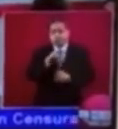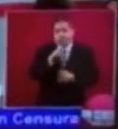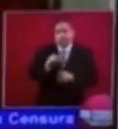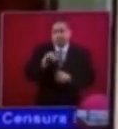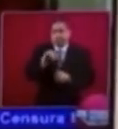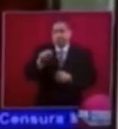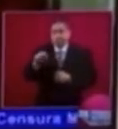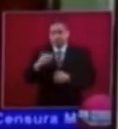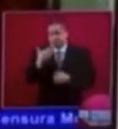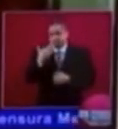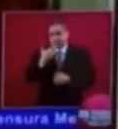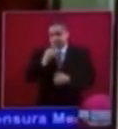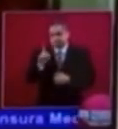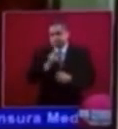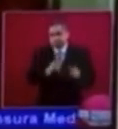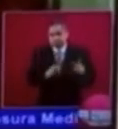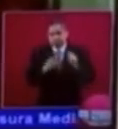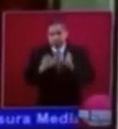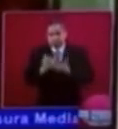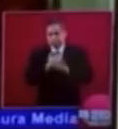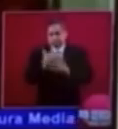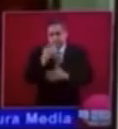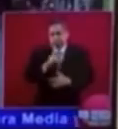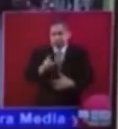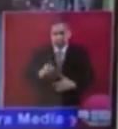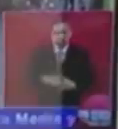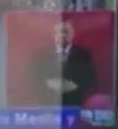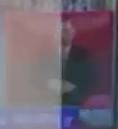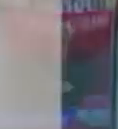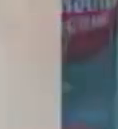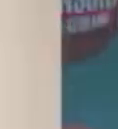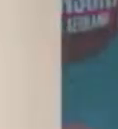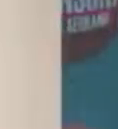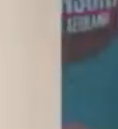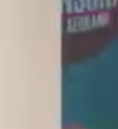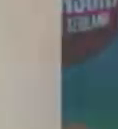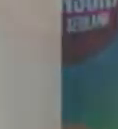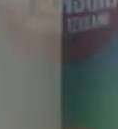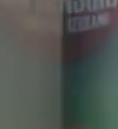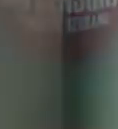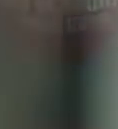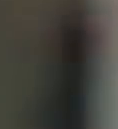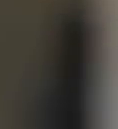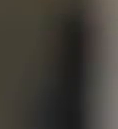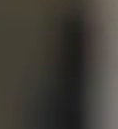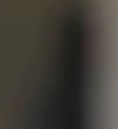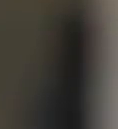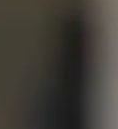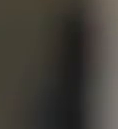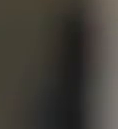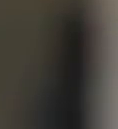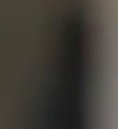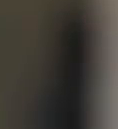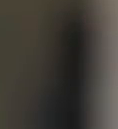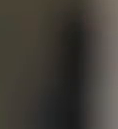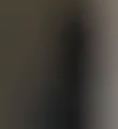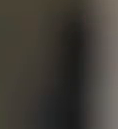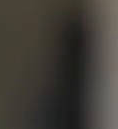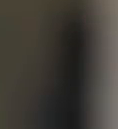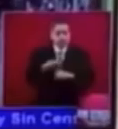Aureoles, tuvieron a Felipe Calderón, y así tuvieron a Marco